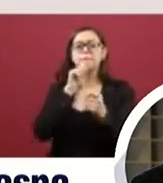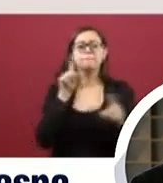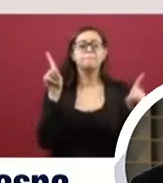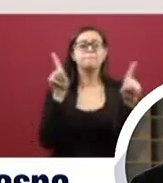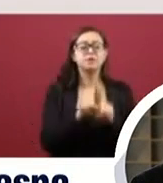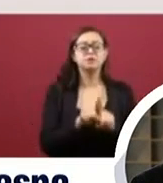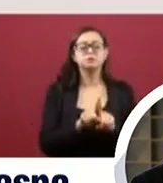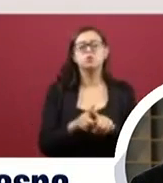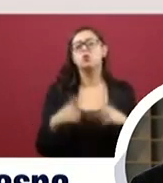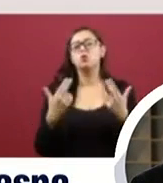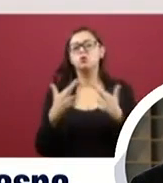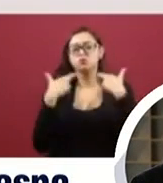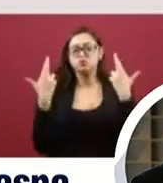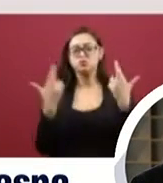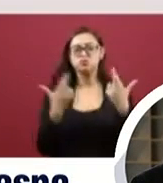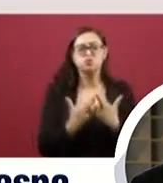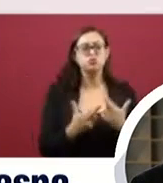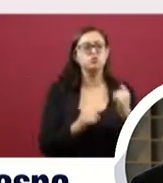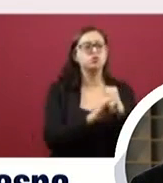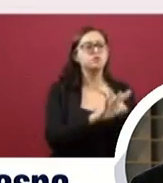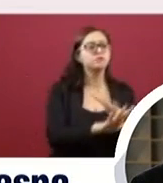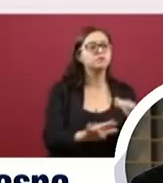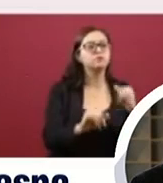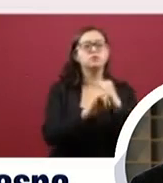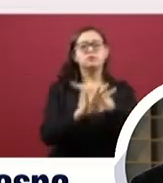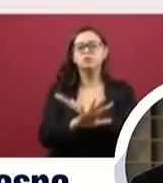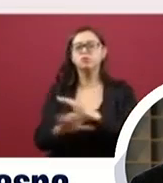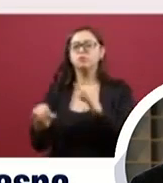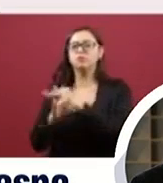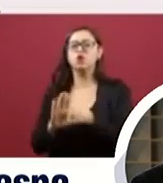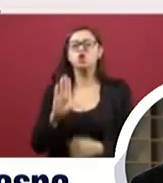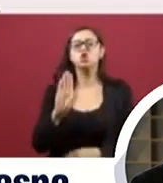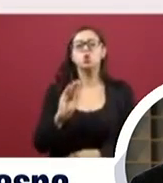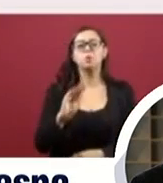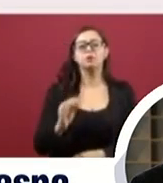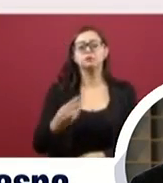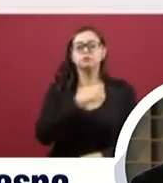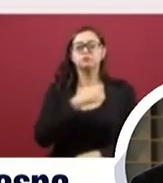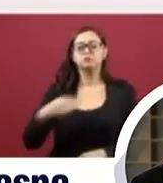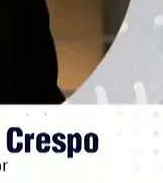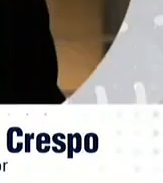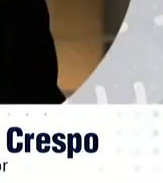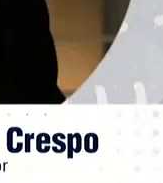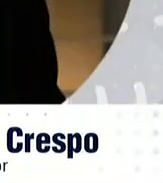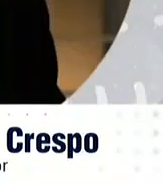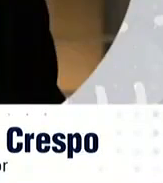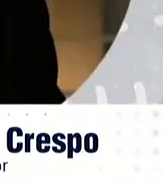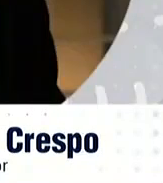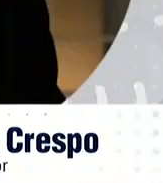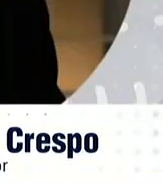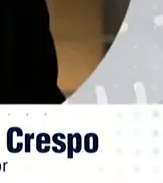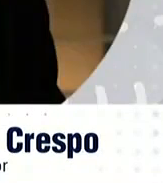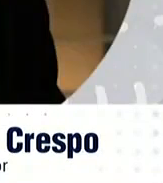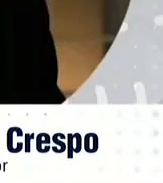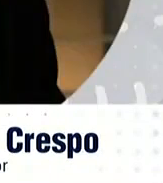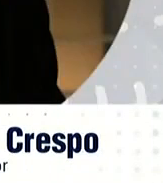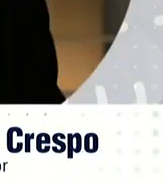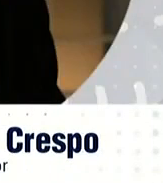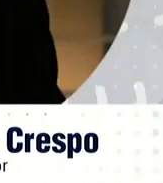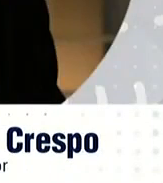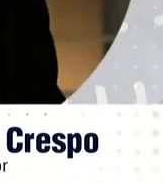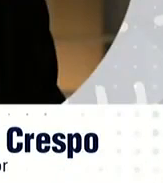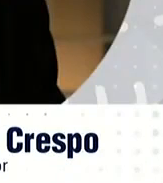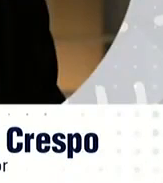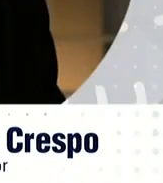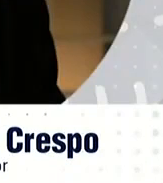empleos. Entonces, esa es la parte que a mí más me preocupa en términos económicos. Y en término o en términos políticos, ¿o qué